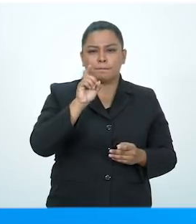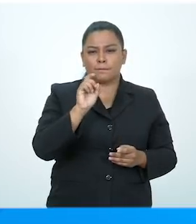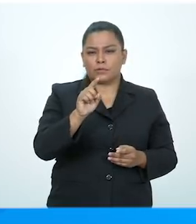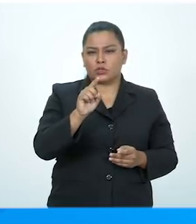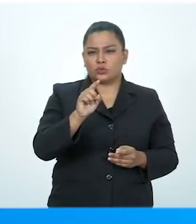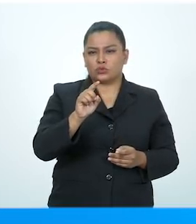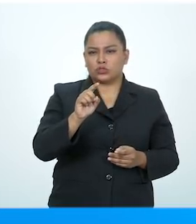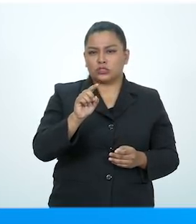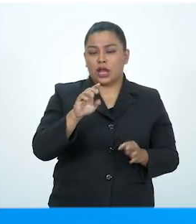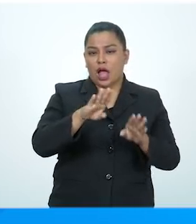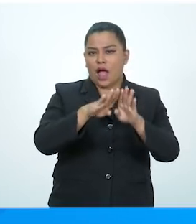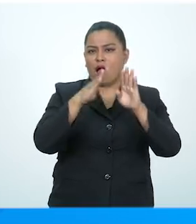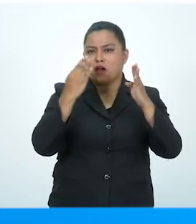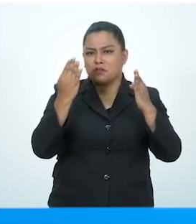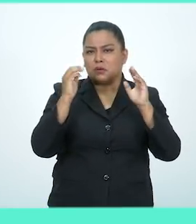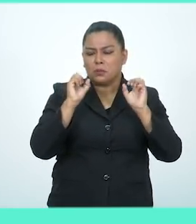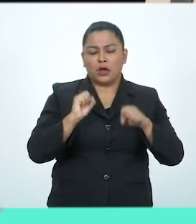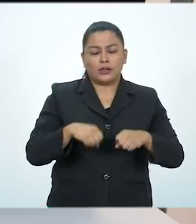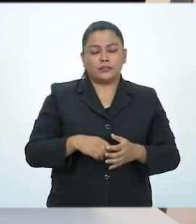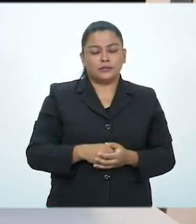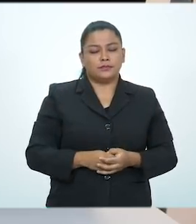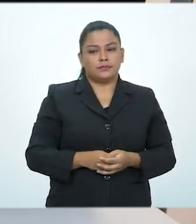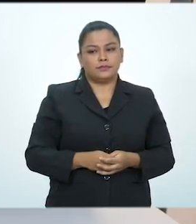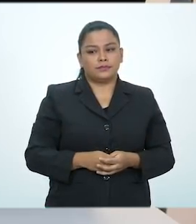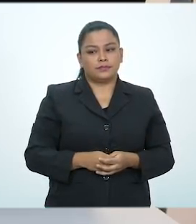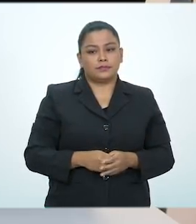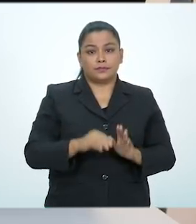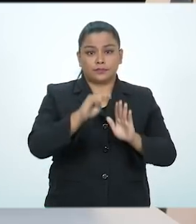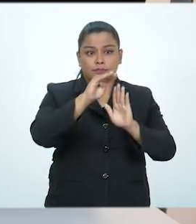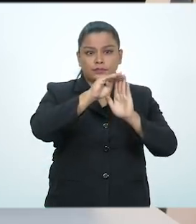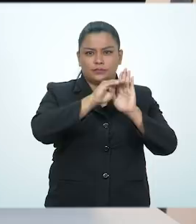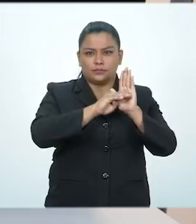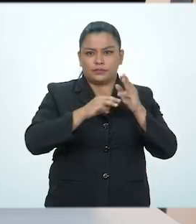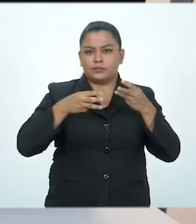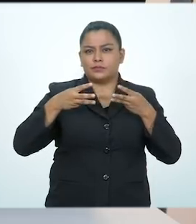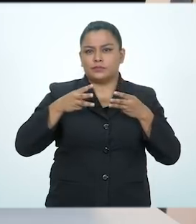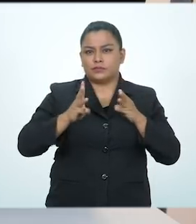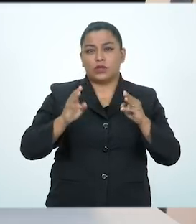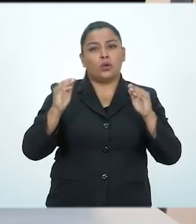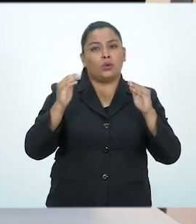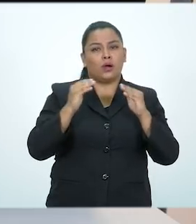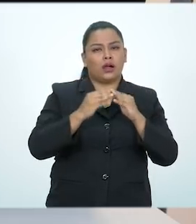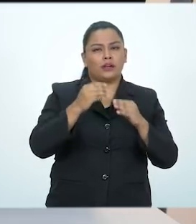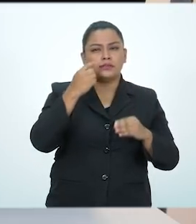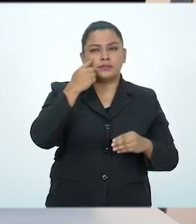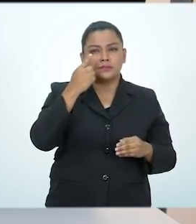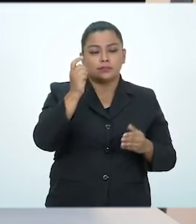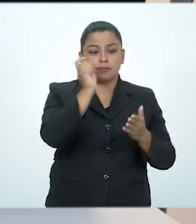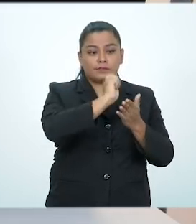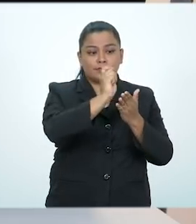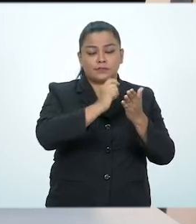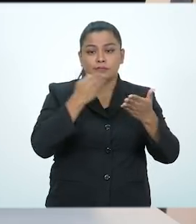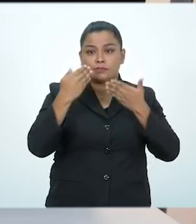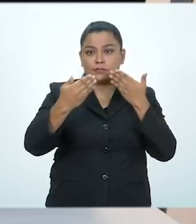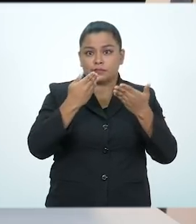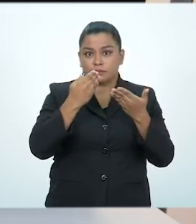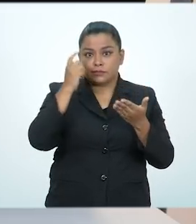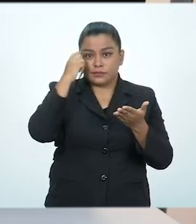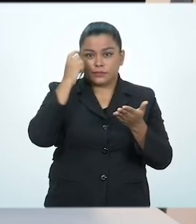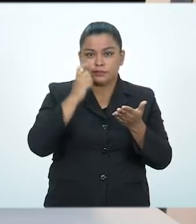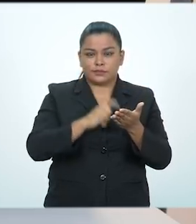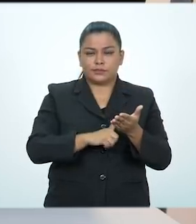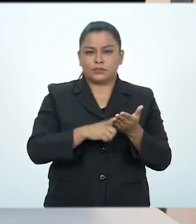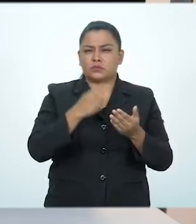de respuesta abierta. En las guías metodológicas también encontrará la descripción de la